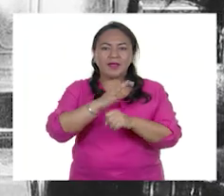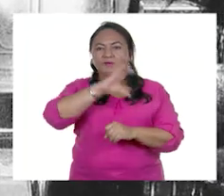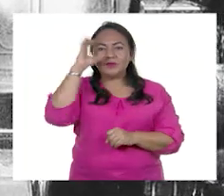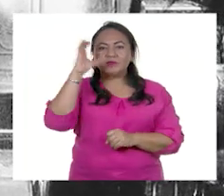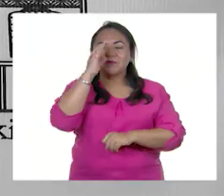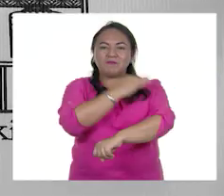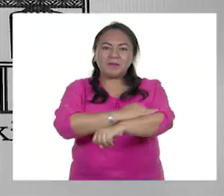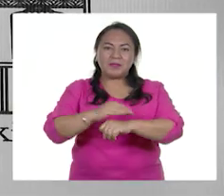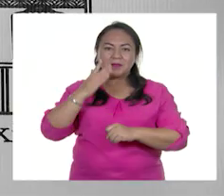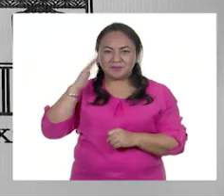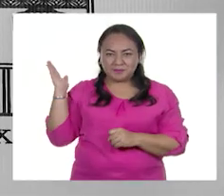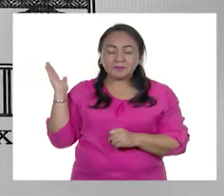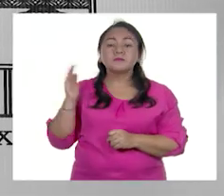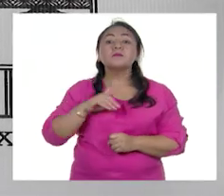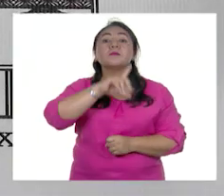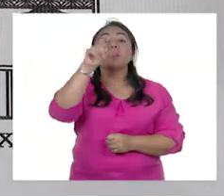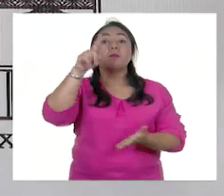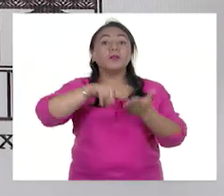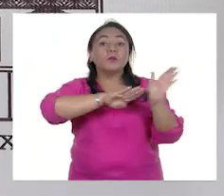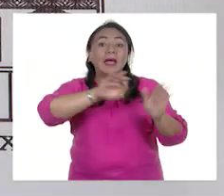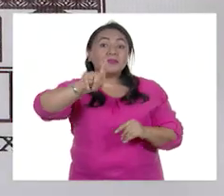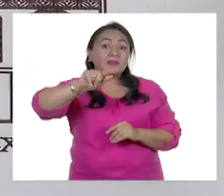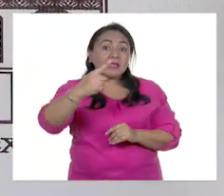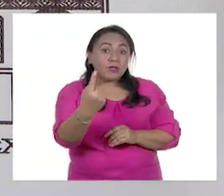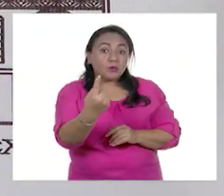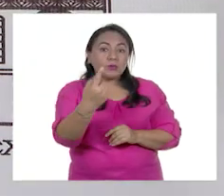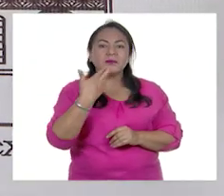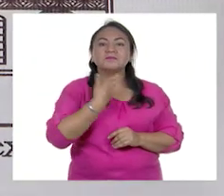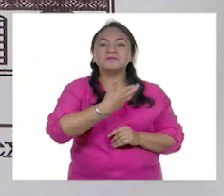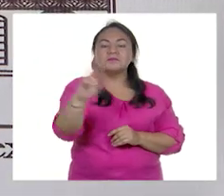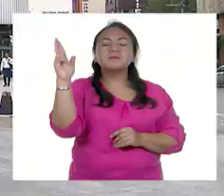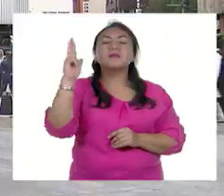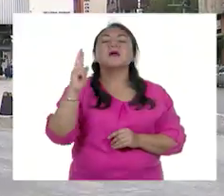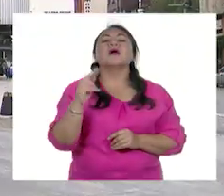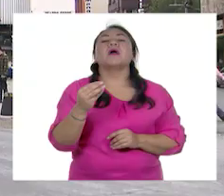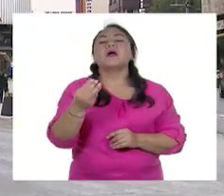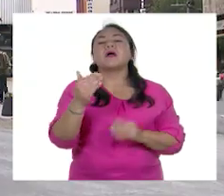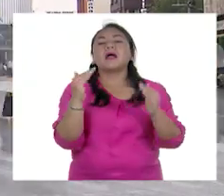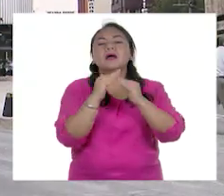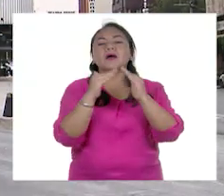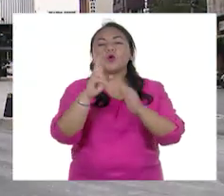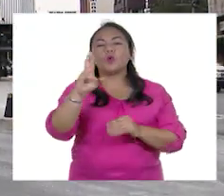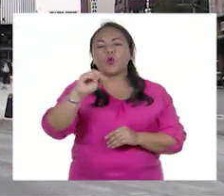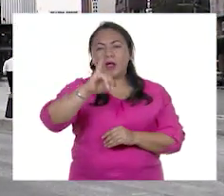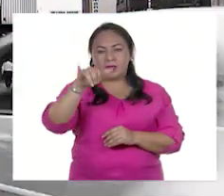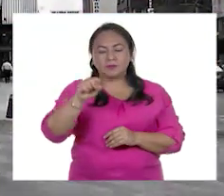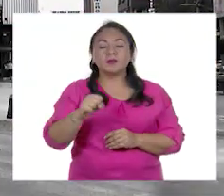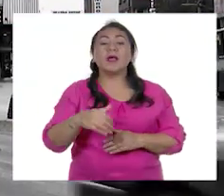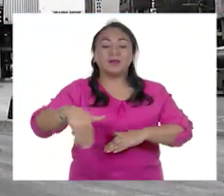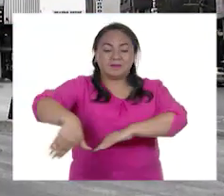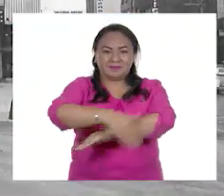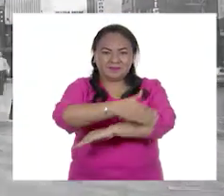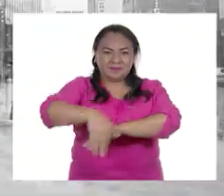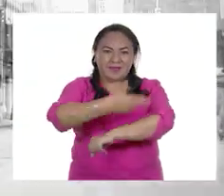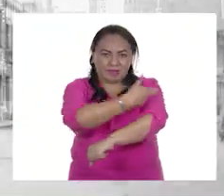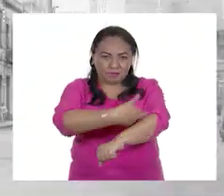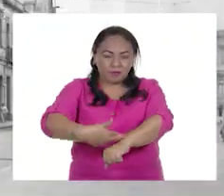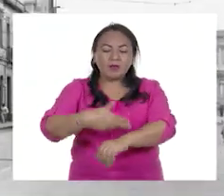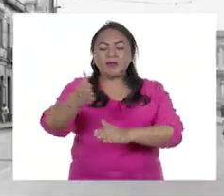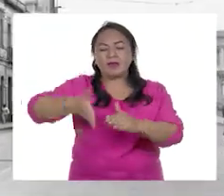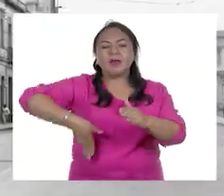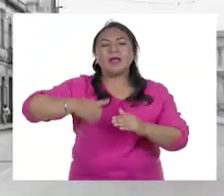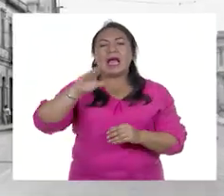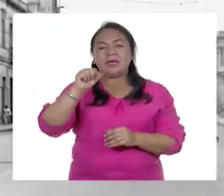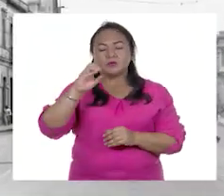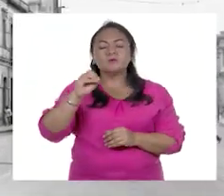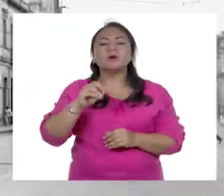familiares. Desde 1971 es el restaurante Casa Rojas. En Antonio Caso y Reforma abrió sus puertas el Café Colón,